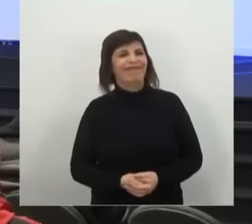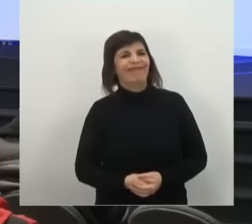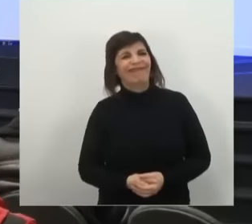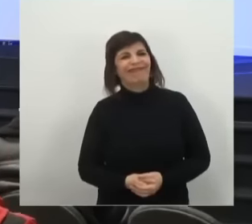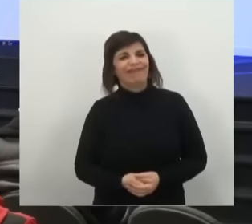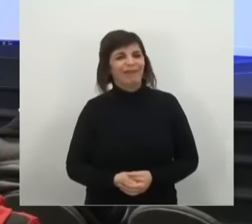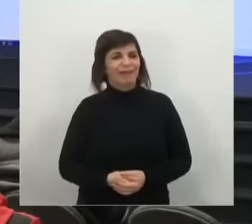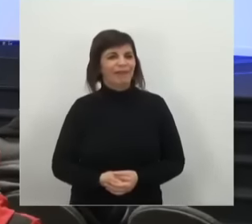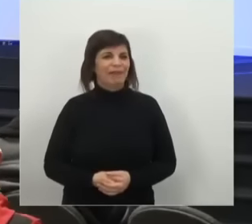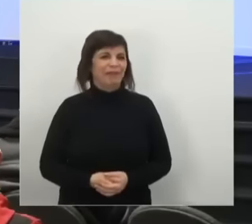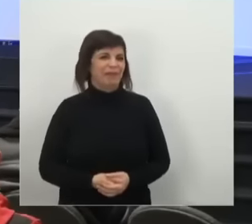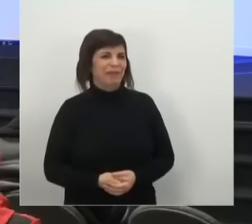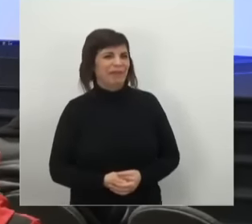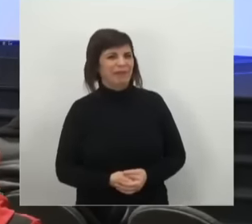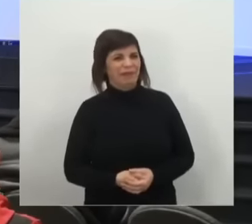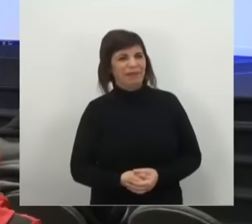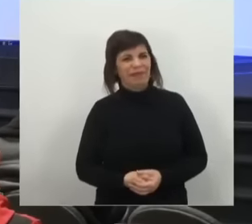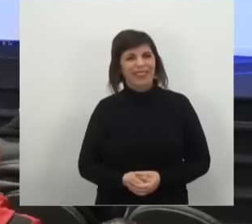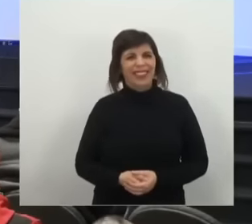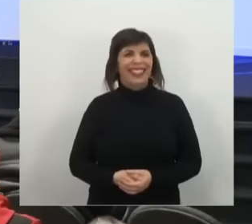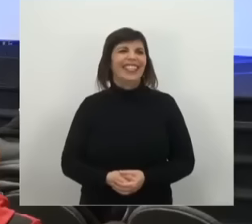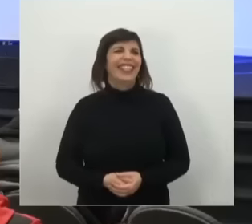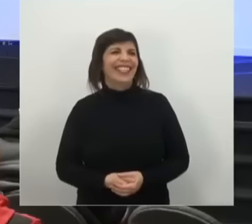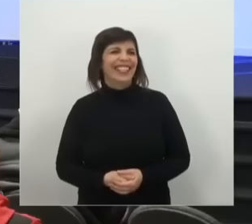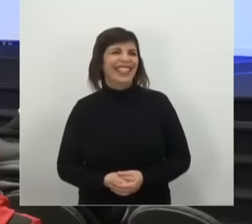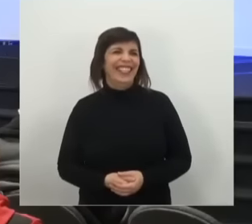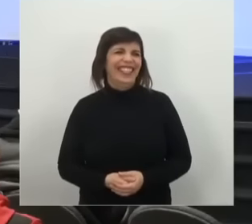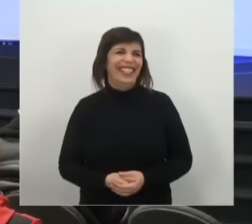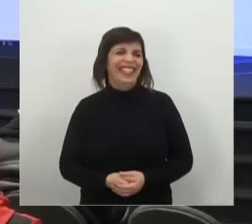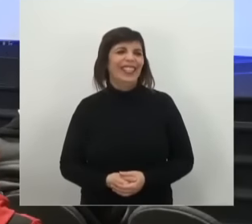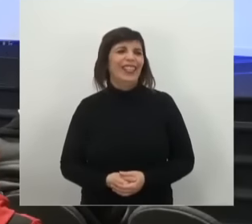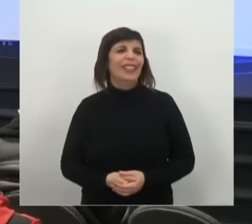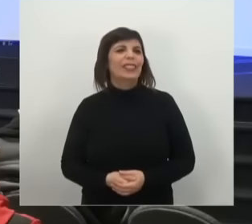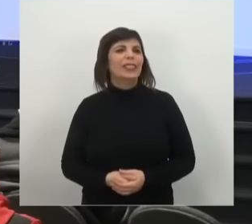o en qué parte de Los Ángeles vende drogas cuéntanos